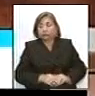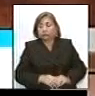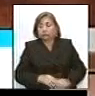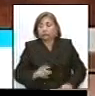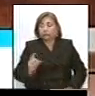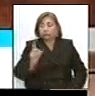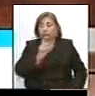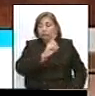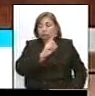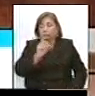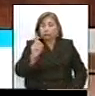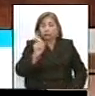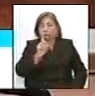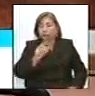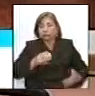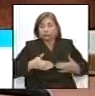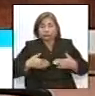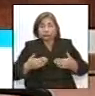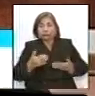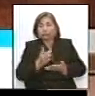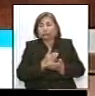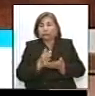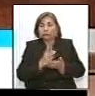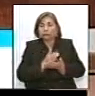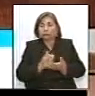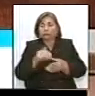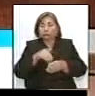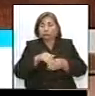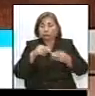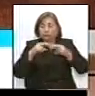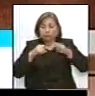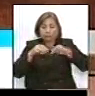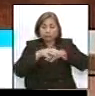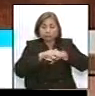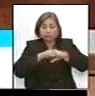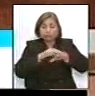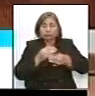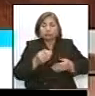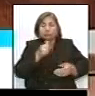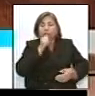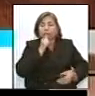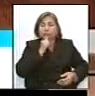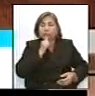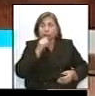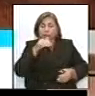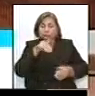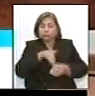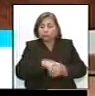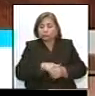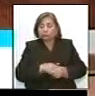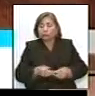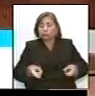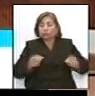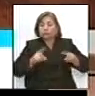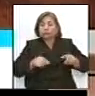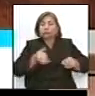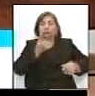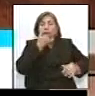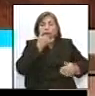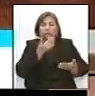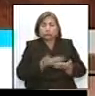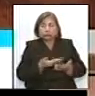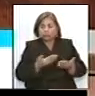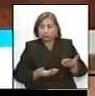no podrán participar en el proceso de investigación y deberán abstenerse de emitir su voto cuando ocurra alguna de las